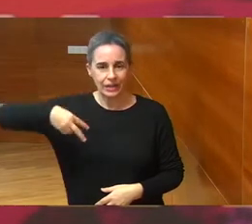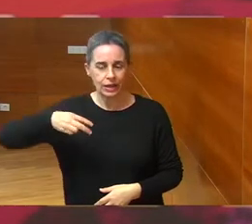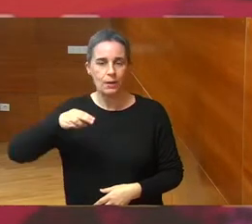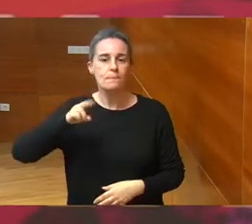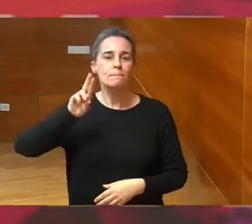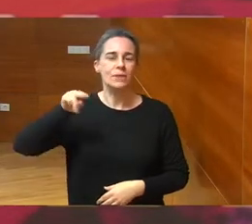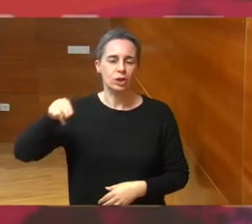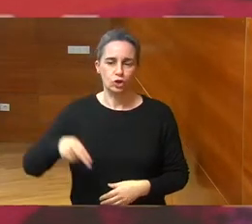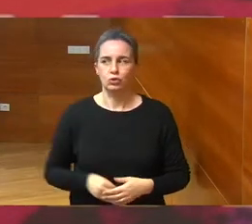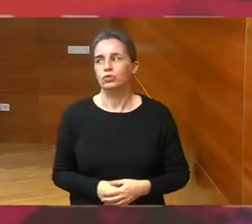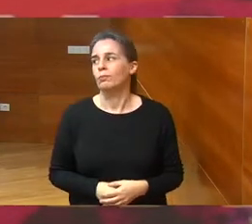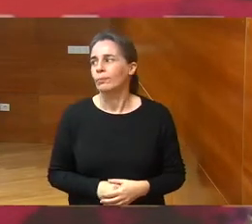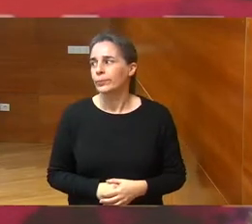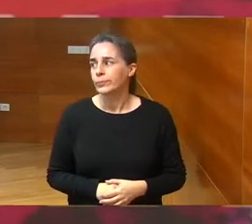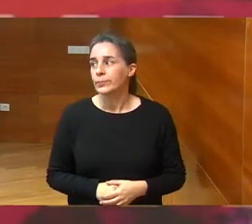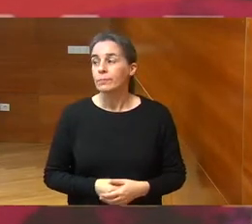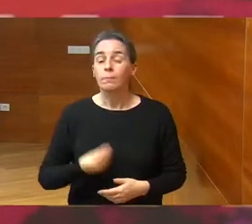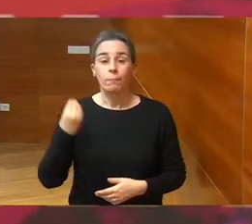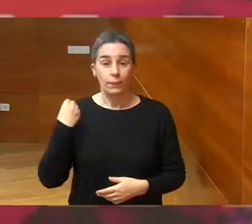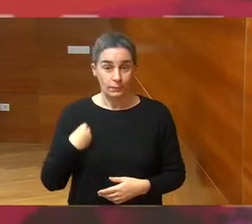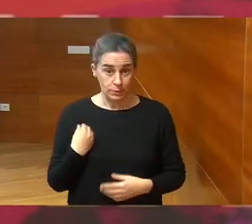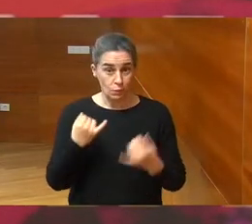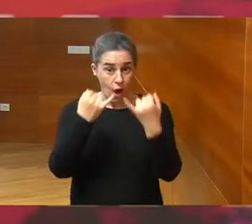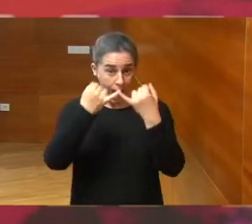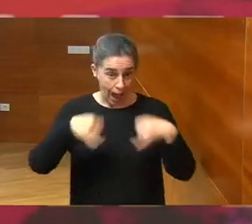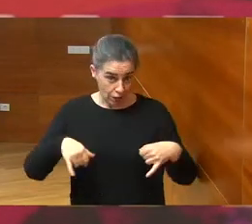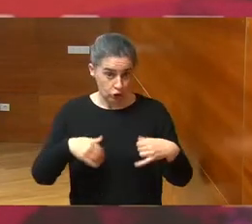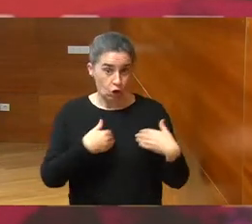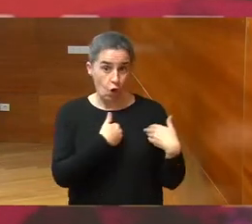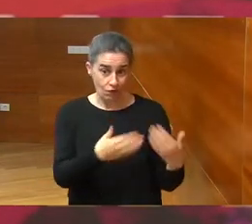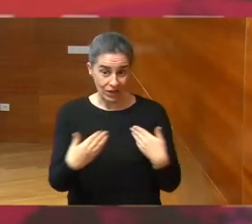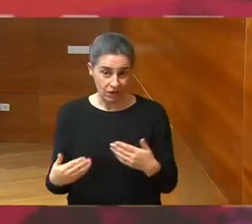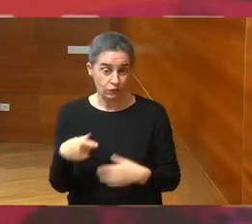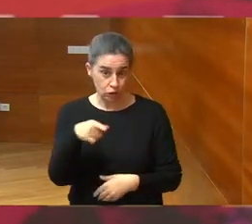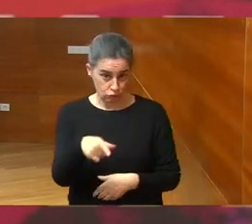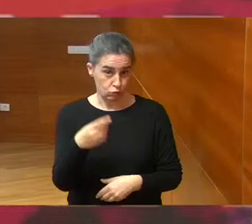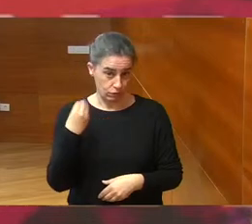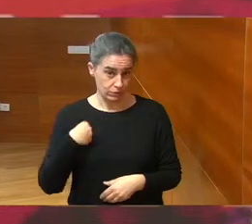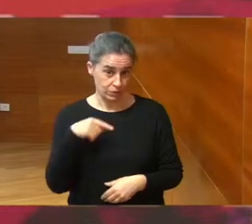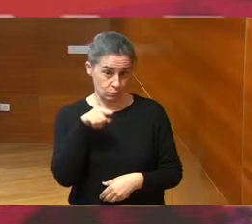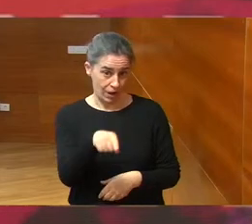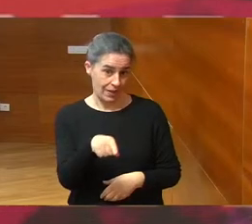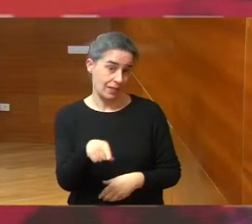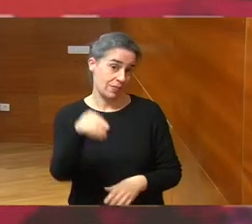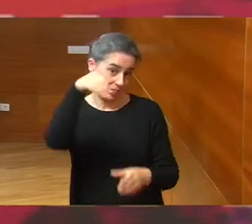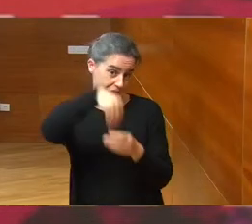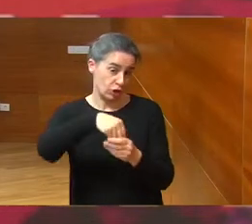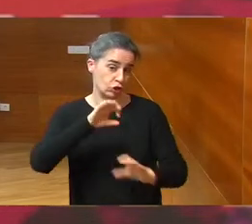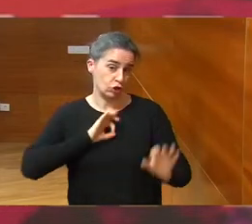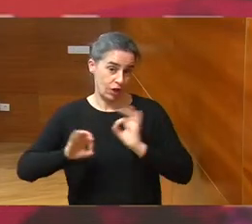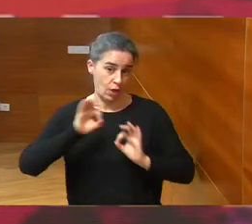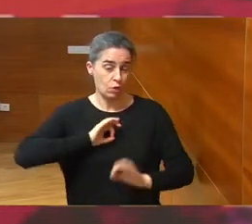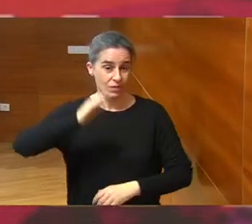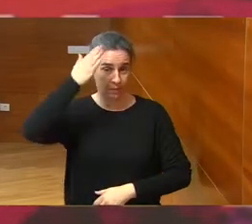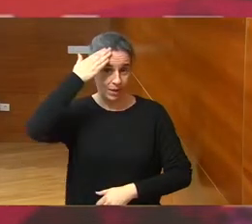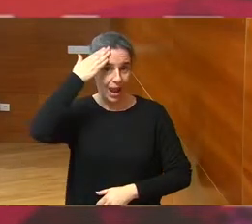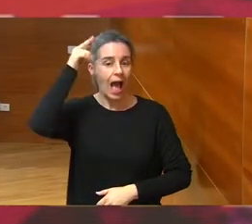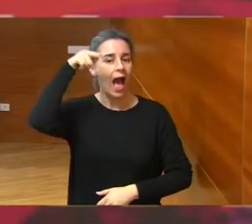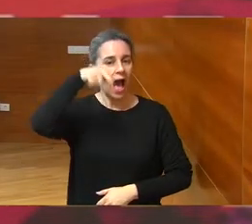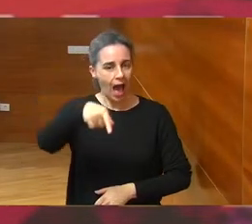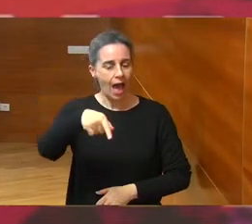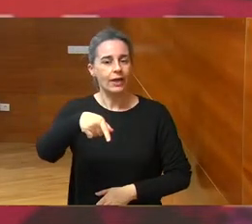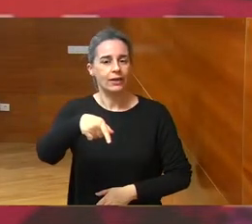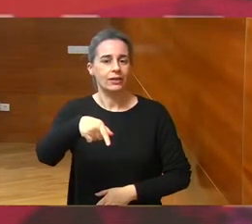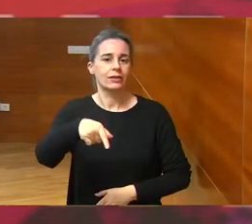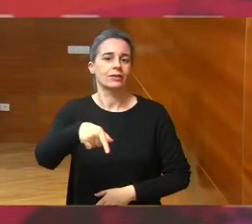en esa misma gala benéfica no teatro principal representaron o peretta cantada El